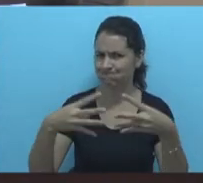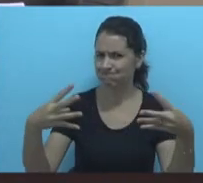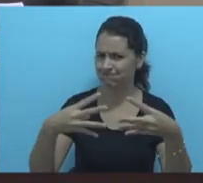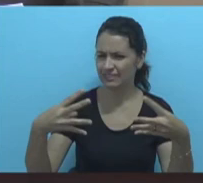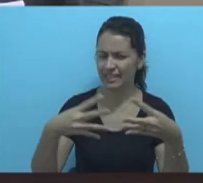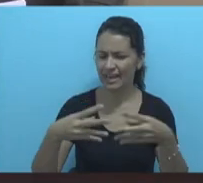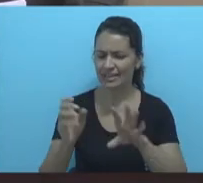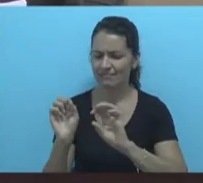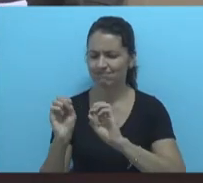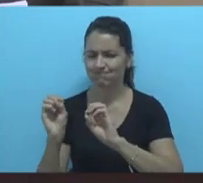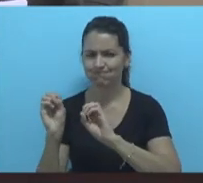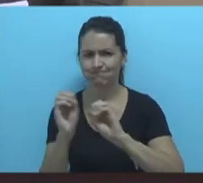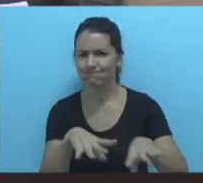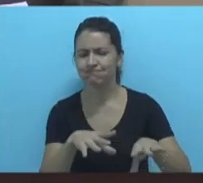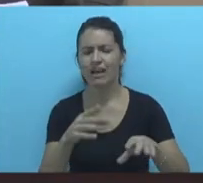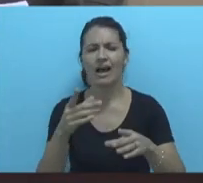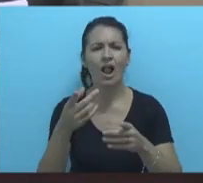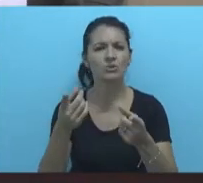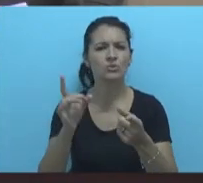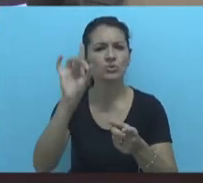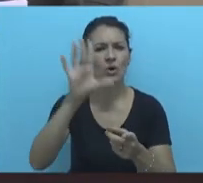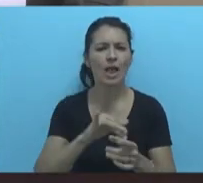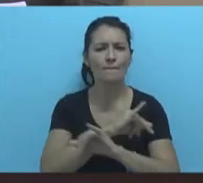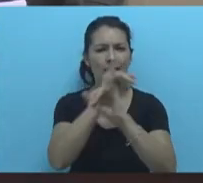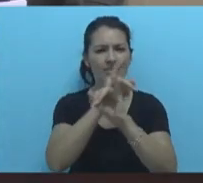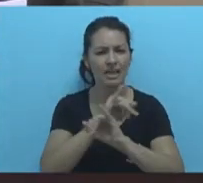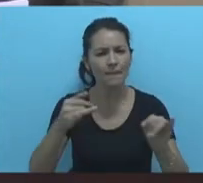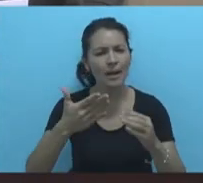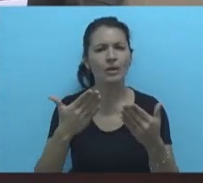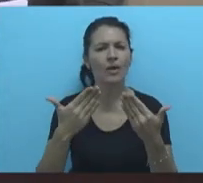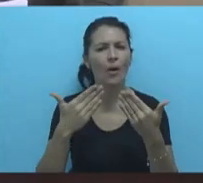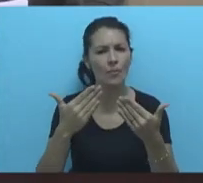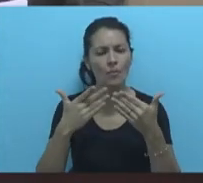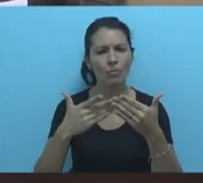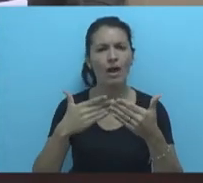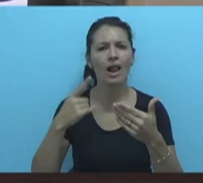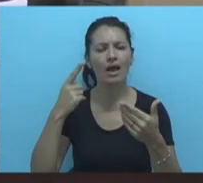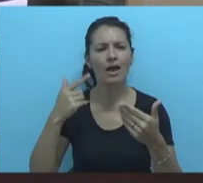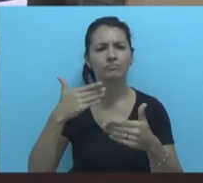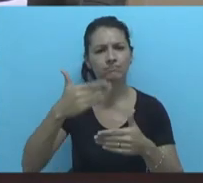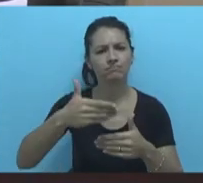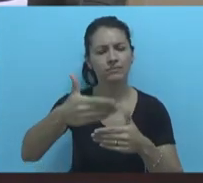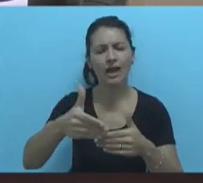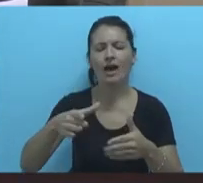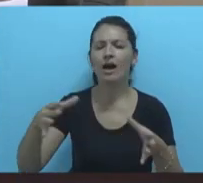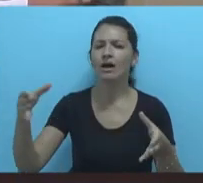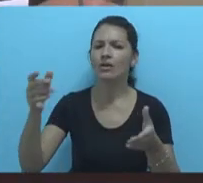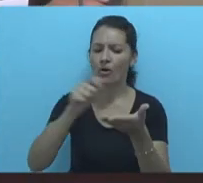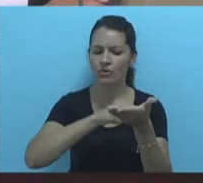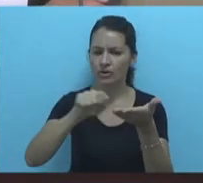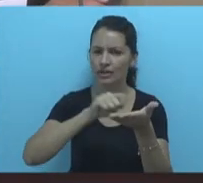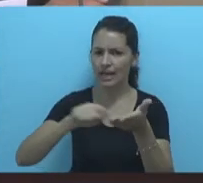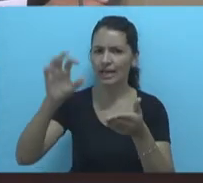arribar a soluciones justas y duraderas que asegurarán la convivencia pacífica. El cumplimiento de la Carta de Naciones Unidas significa